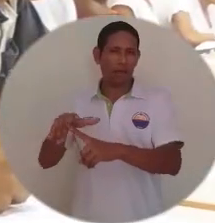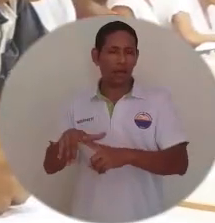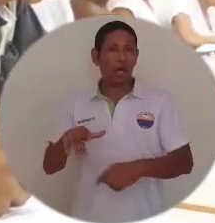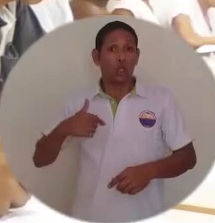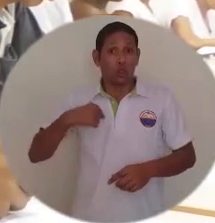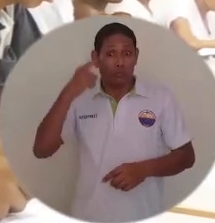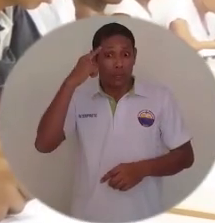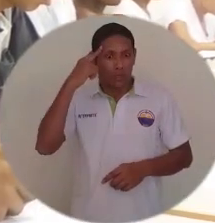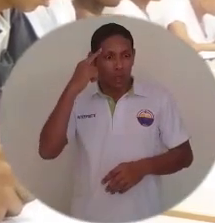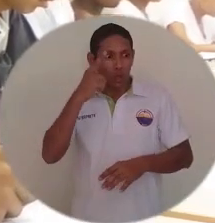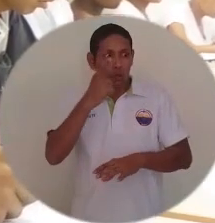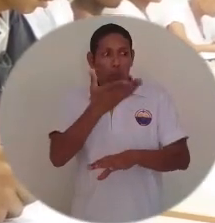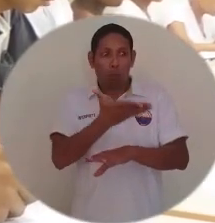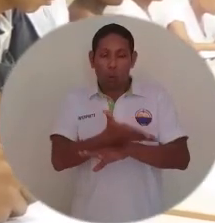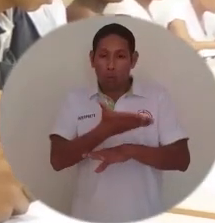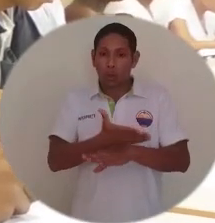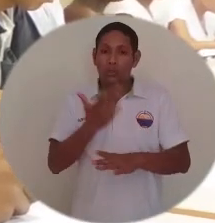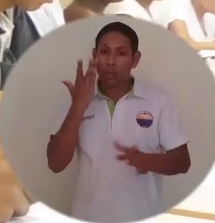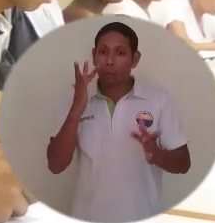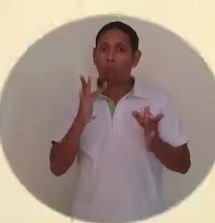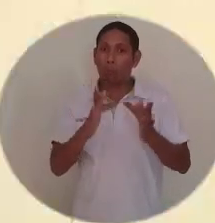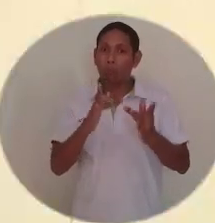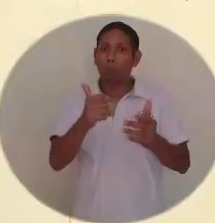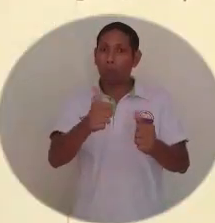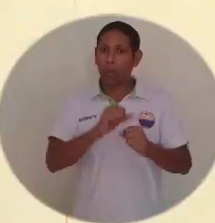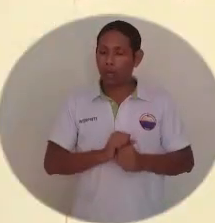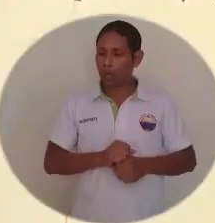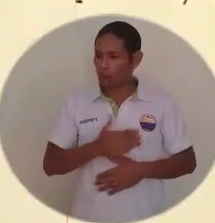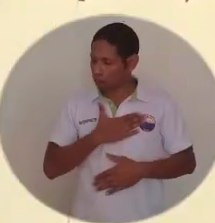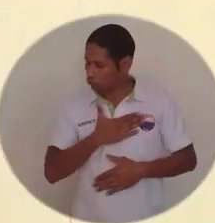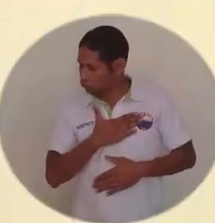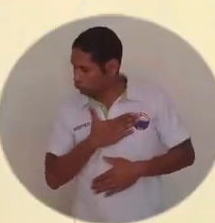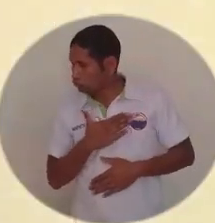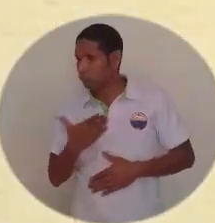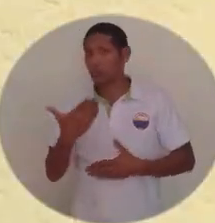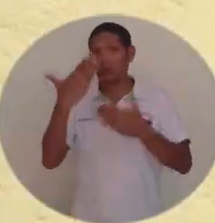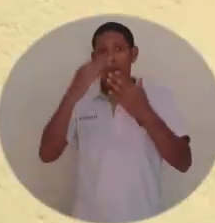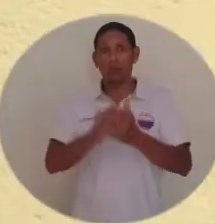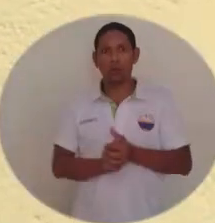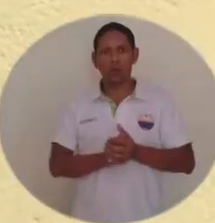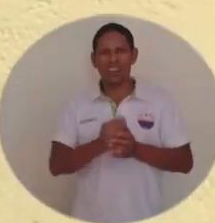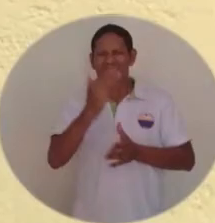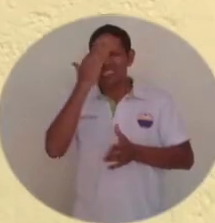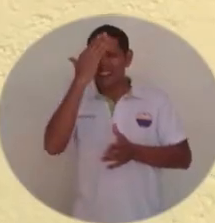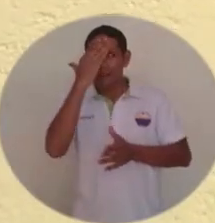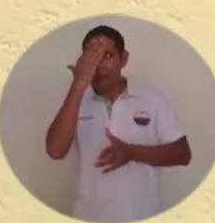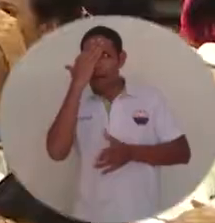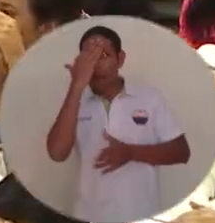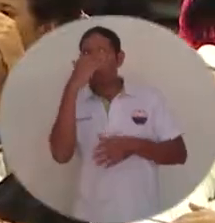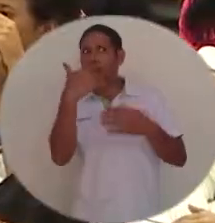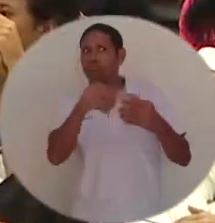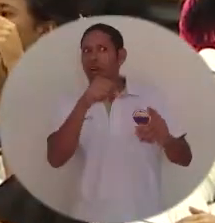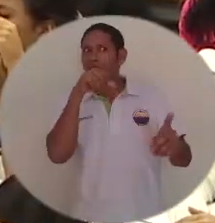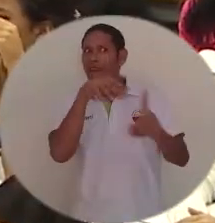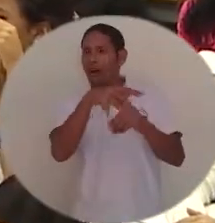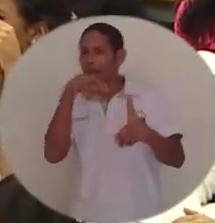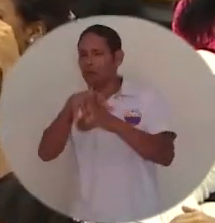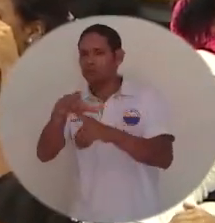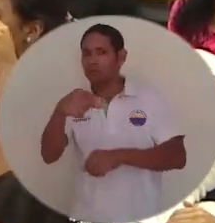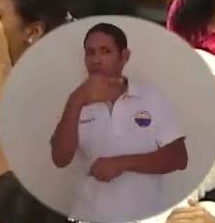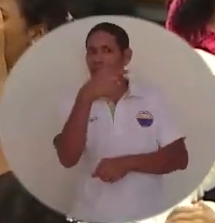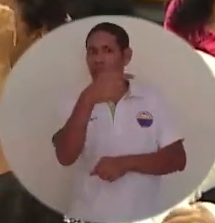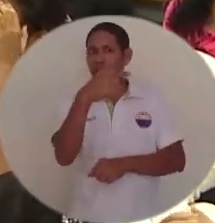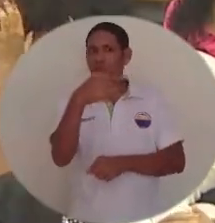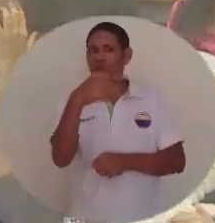pandemia. Considero que esta propuesta es muy pertinente y además es solidaria porque tiene en cuenta los efectos negativos y